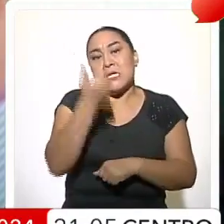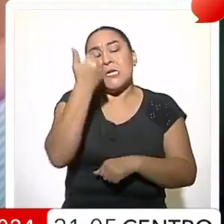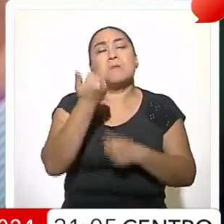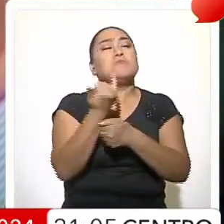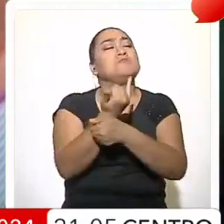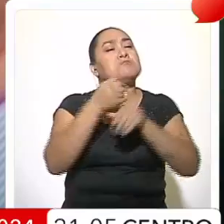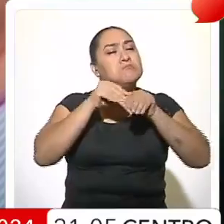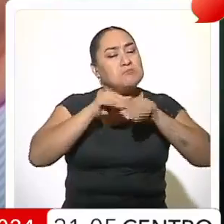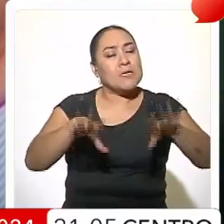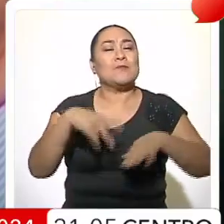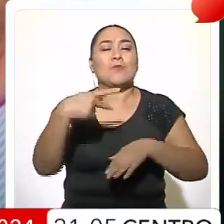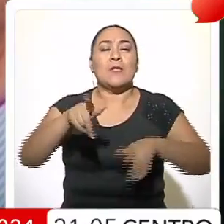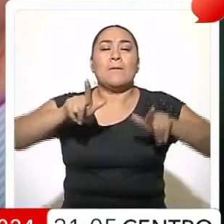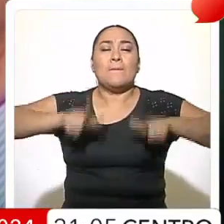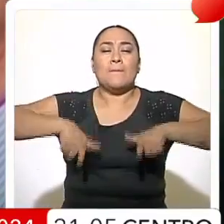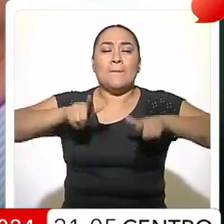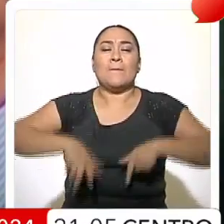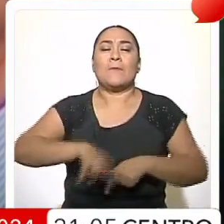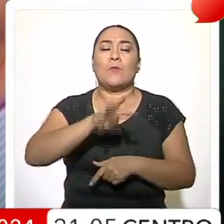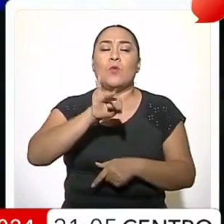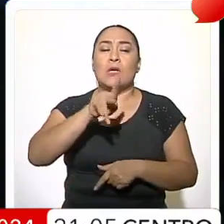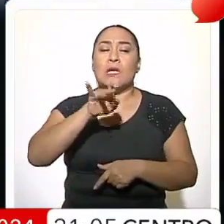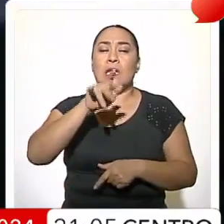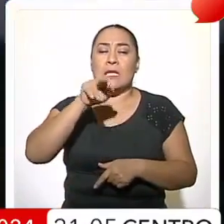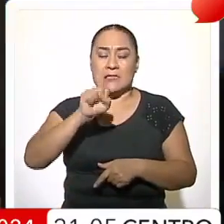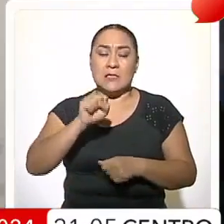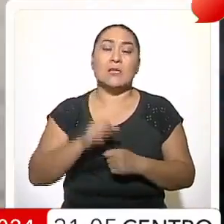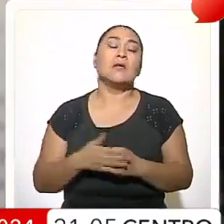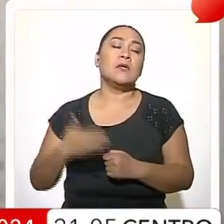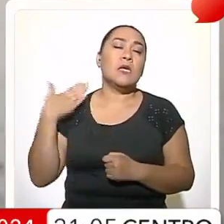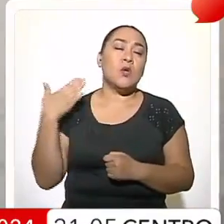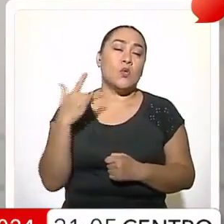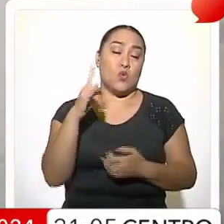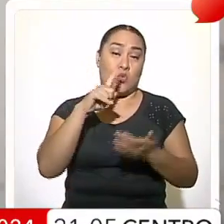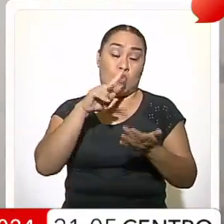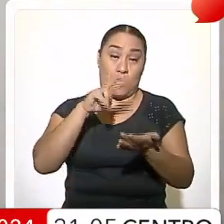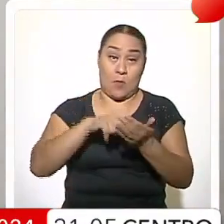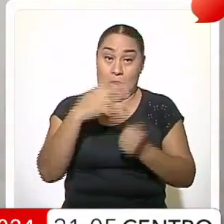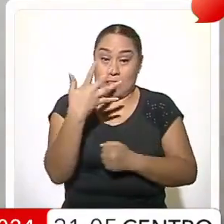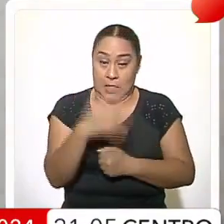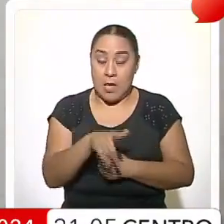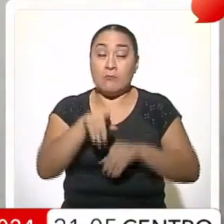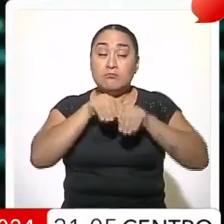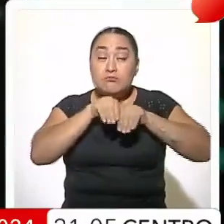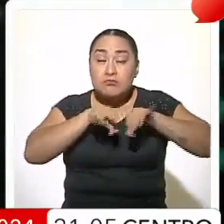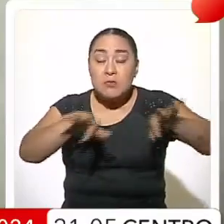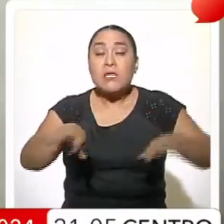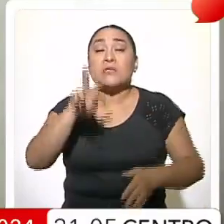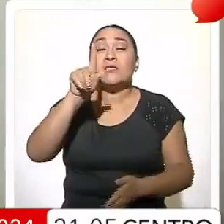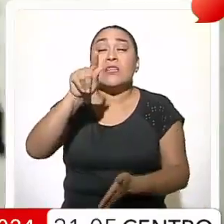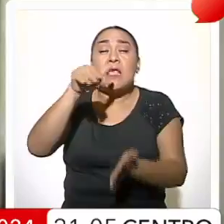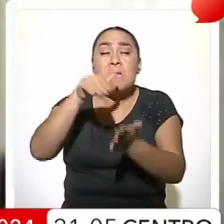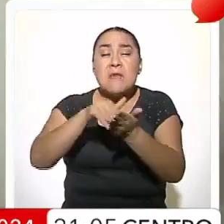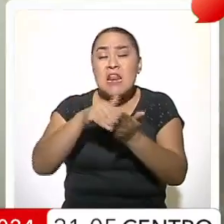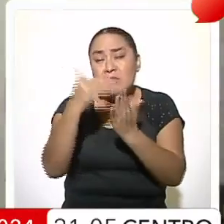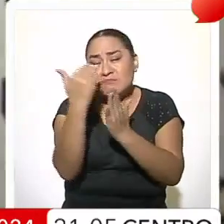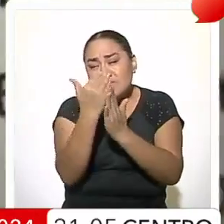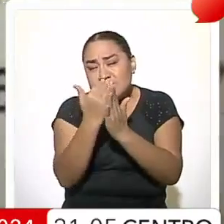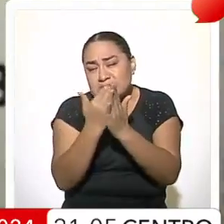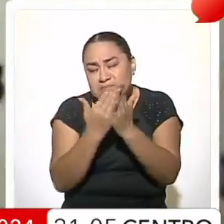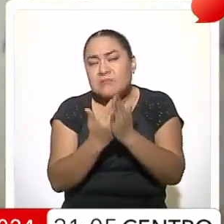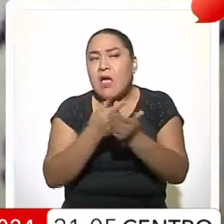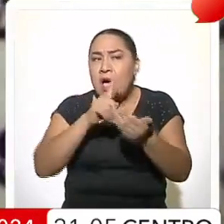a través de su plataforma WikiLeaks. En julio de 2010, fueron publicados 70.000 documentos confidenciales sobre